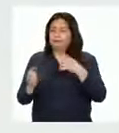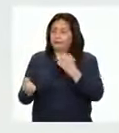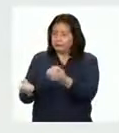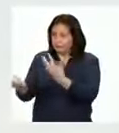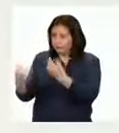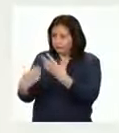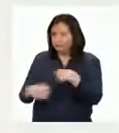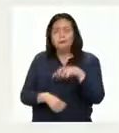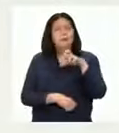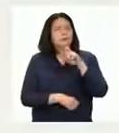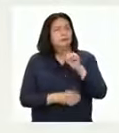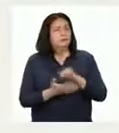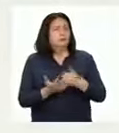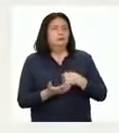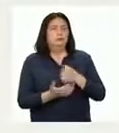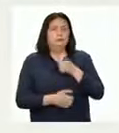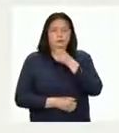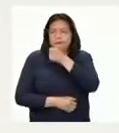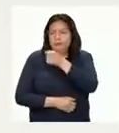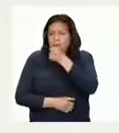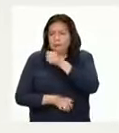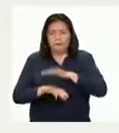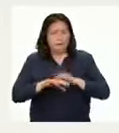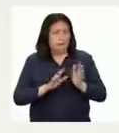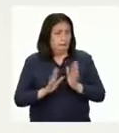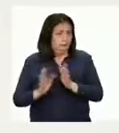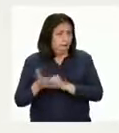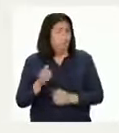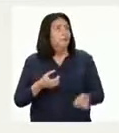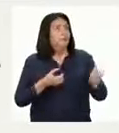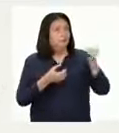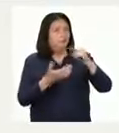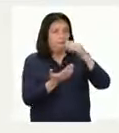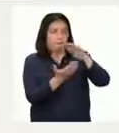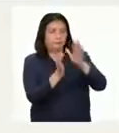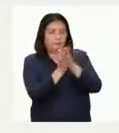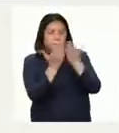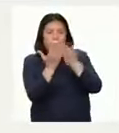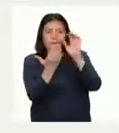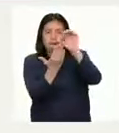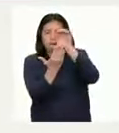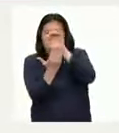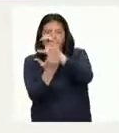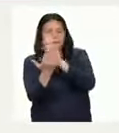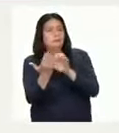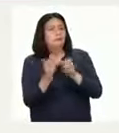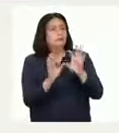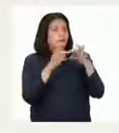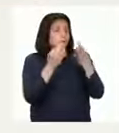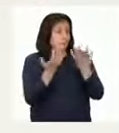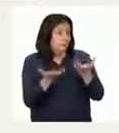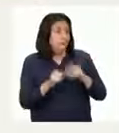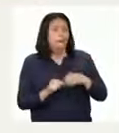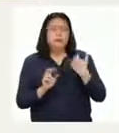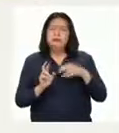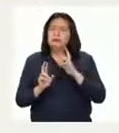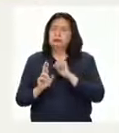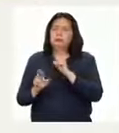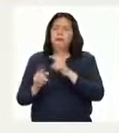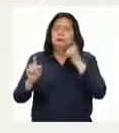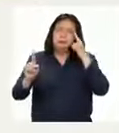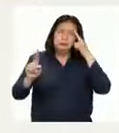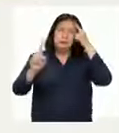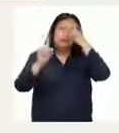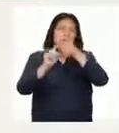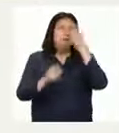contado, Pati, las entrevistas que planifiquemos hoy formarán parte del álbum familiar, que tendremos como resultado del gran reto